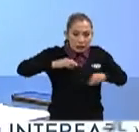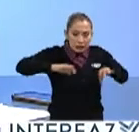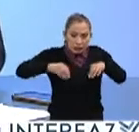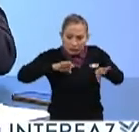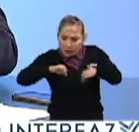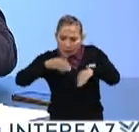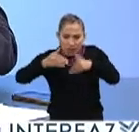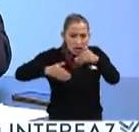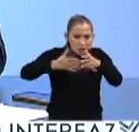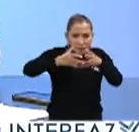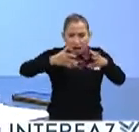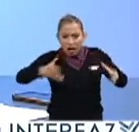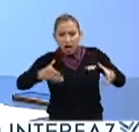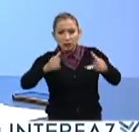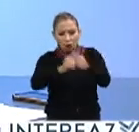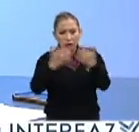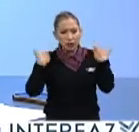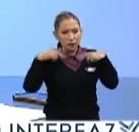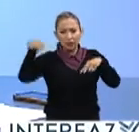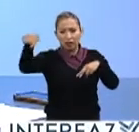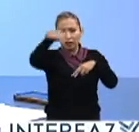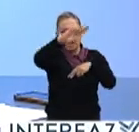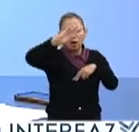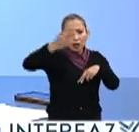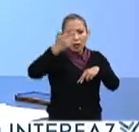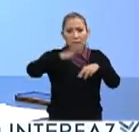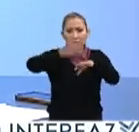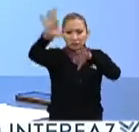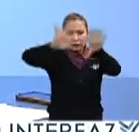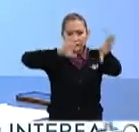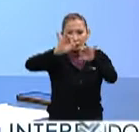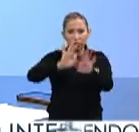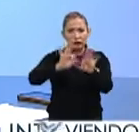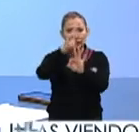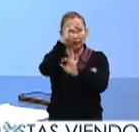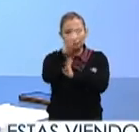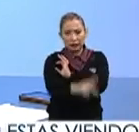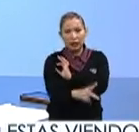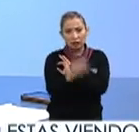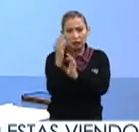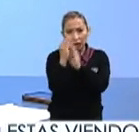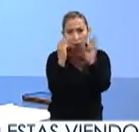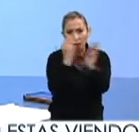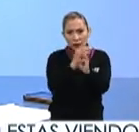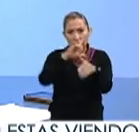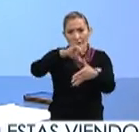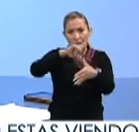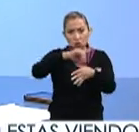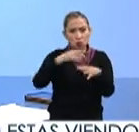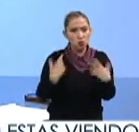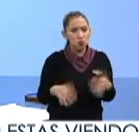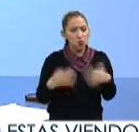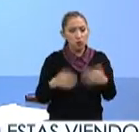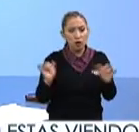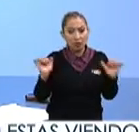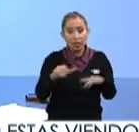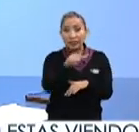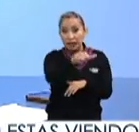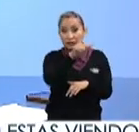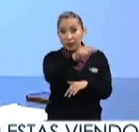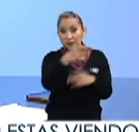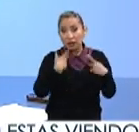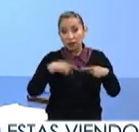comenzando a ampliarlo con representantes de las universidades más importantes de México, del mundo, de América Latina. Estuvieron